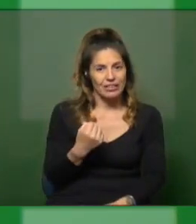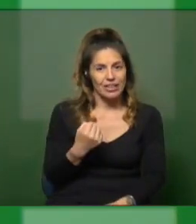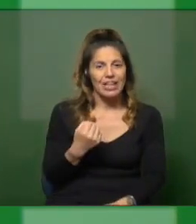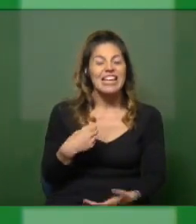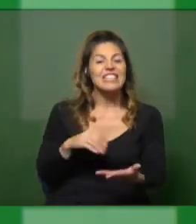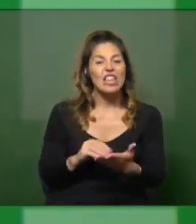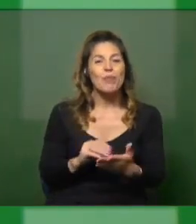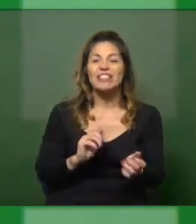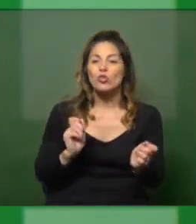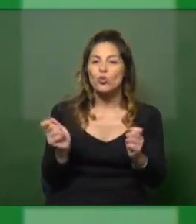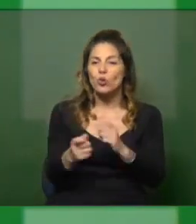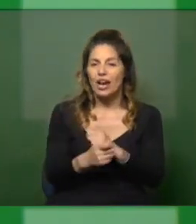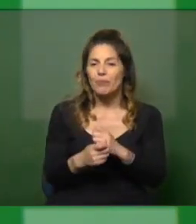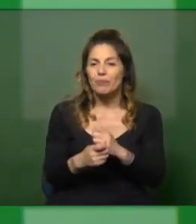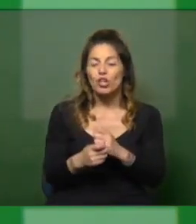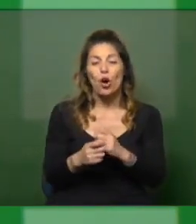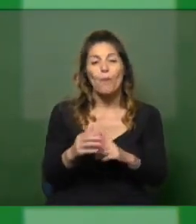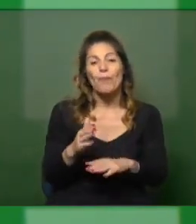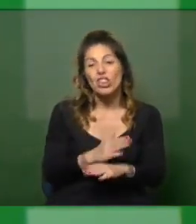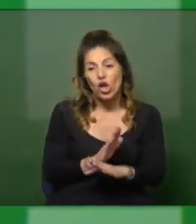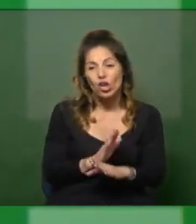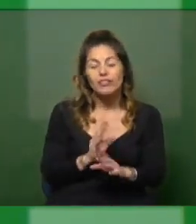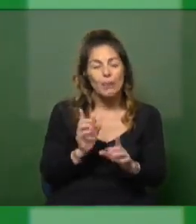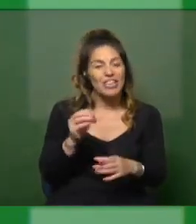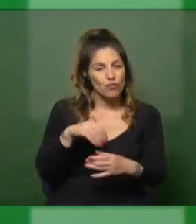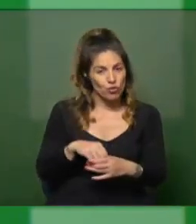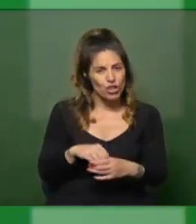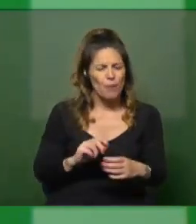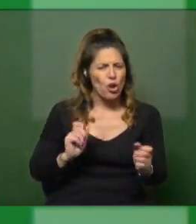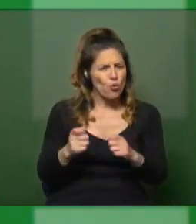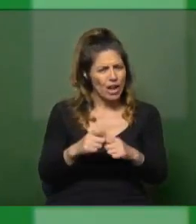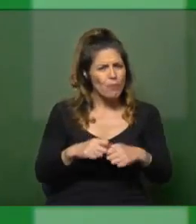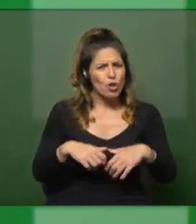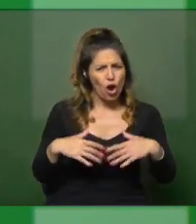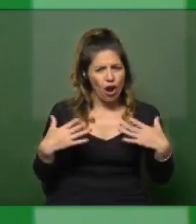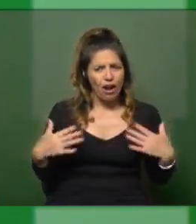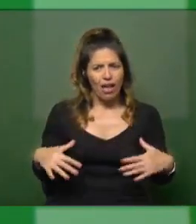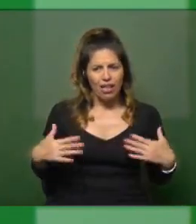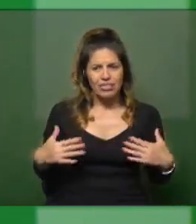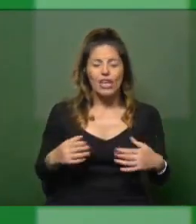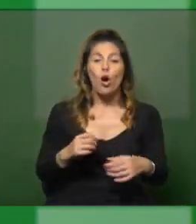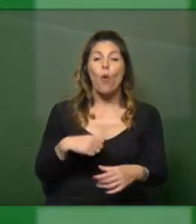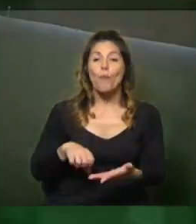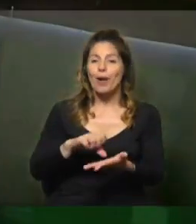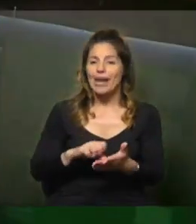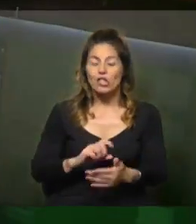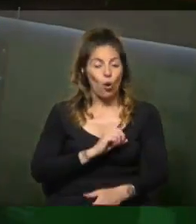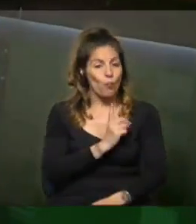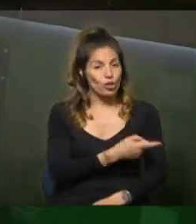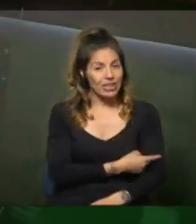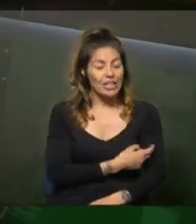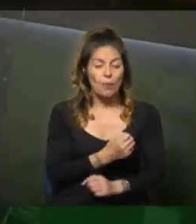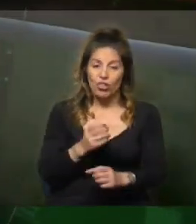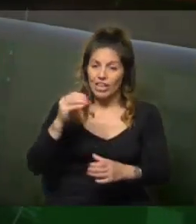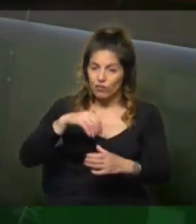es un cambio menor bueno igual influye pero en un cambio radical un país que tiene potencia para poder influir